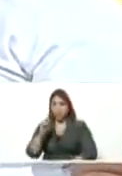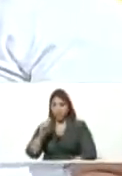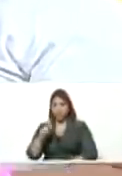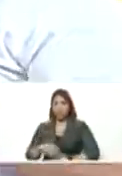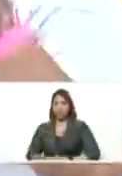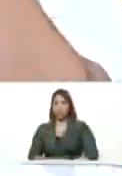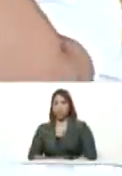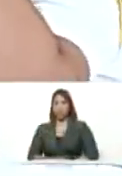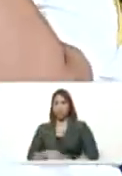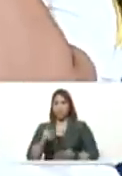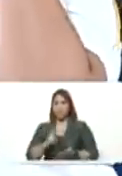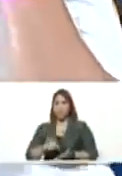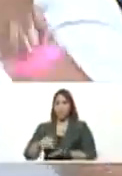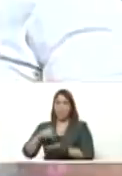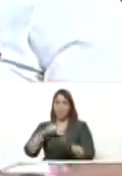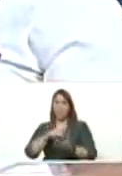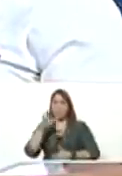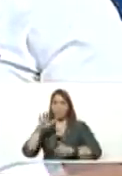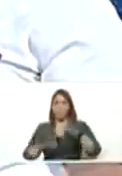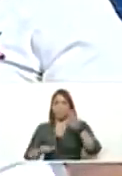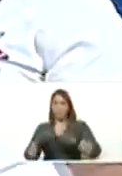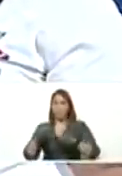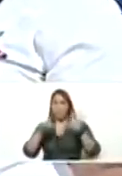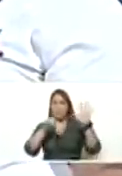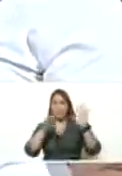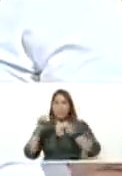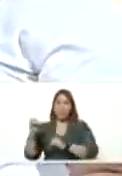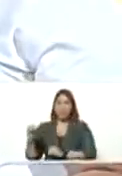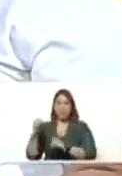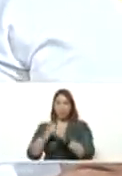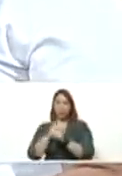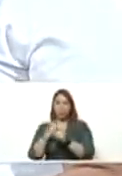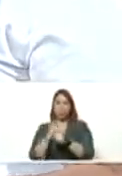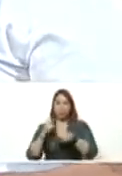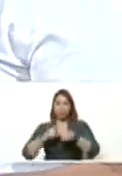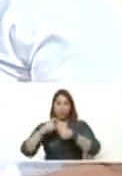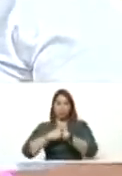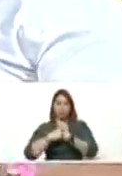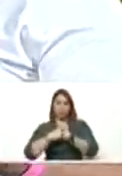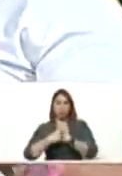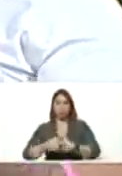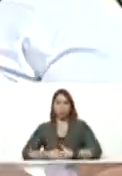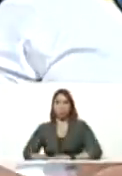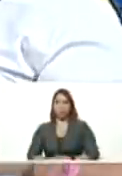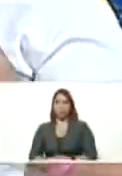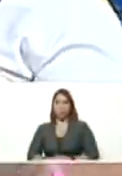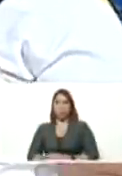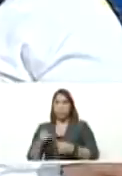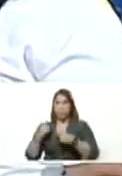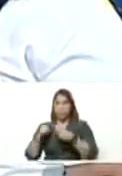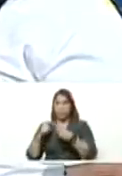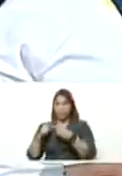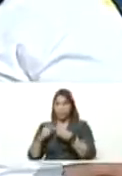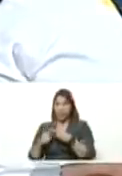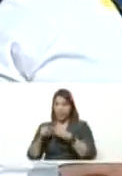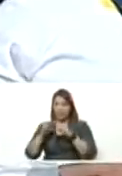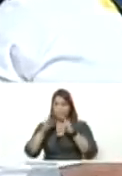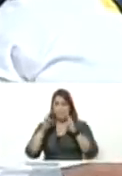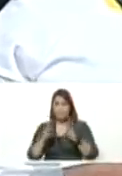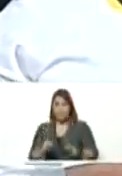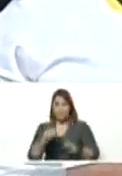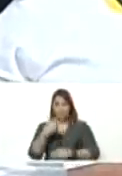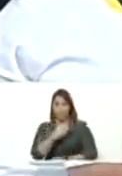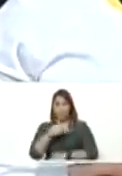existió la participación de un promedio de 600 trabajadores constituidos en diferentes mesas,